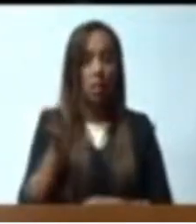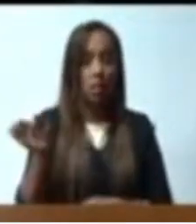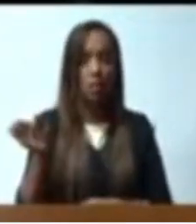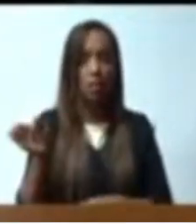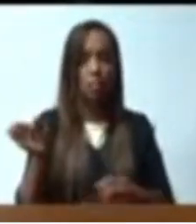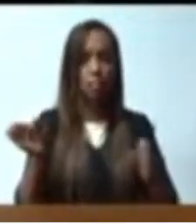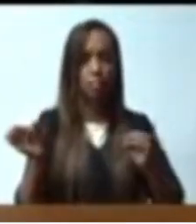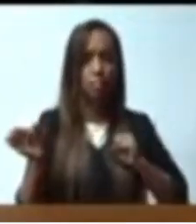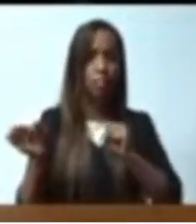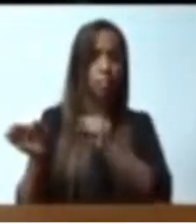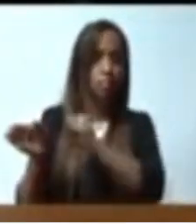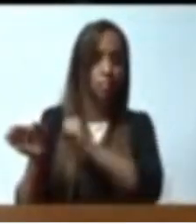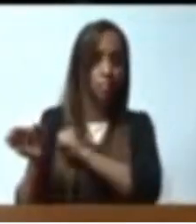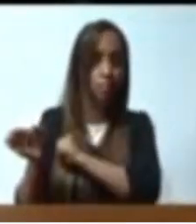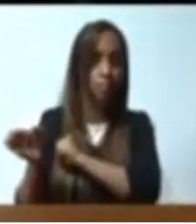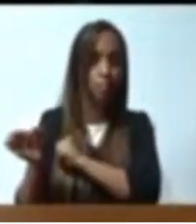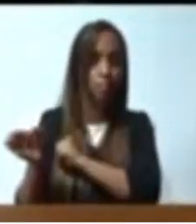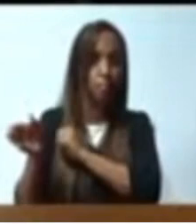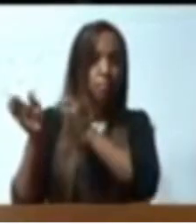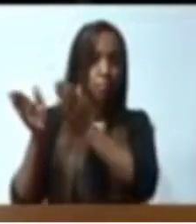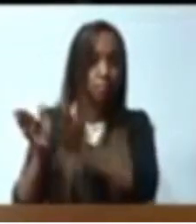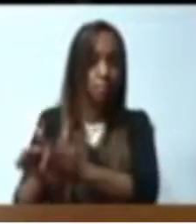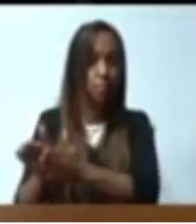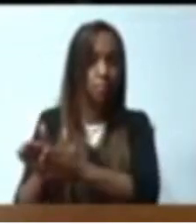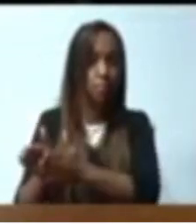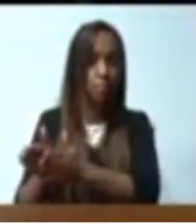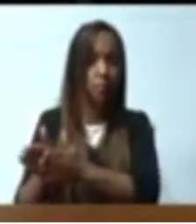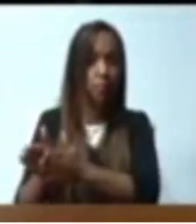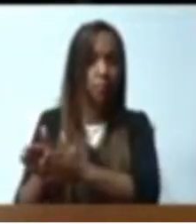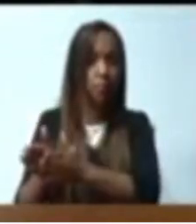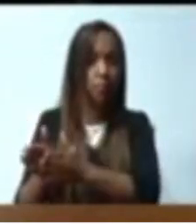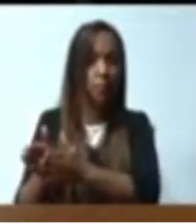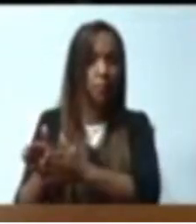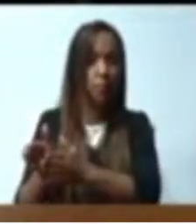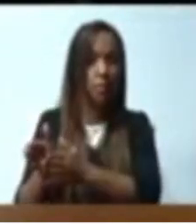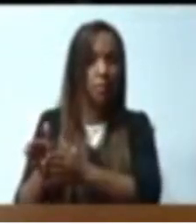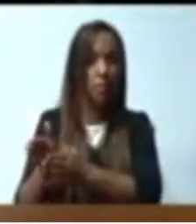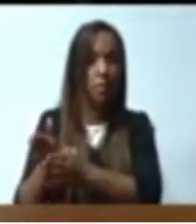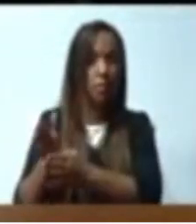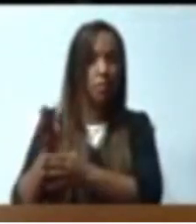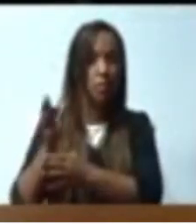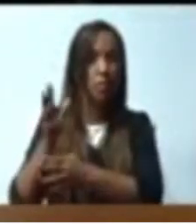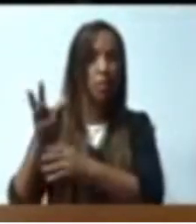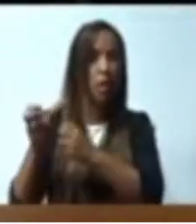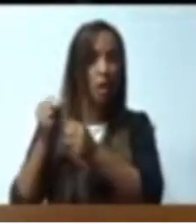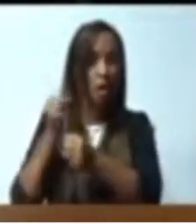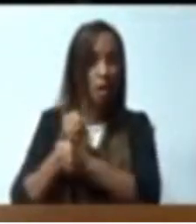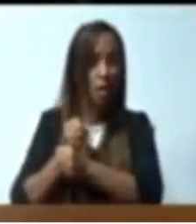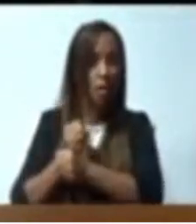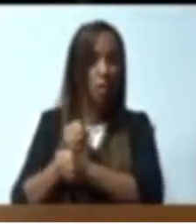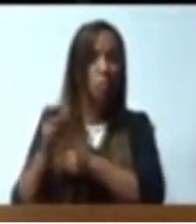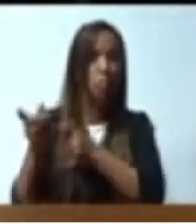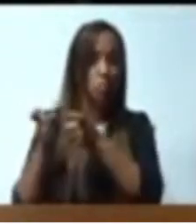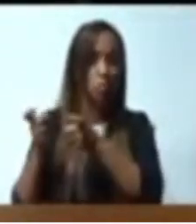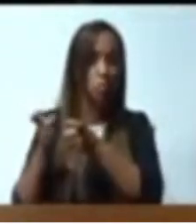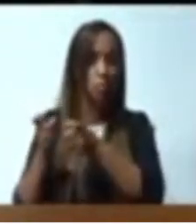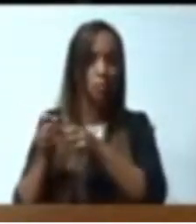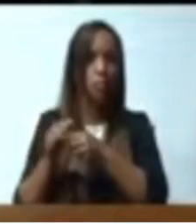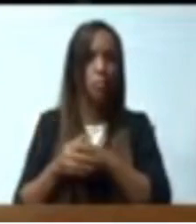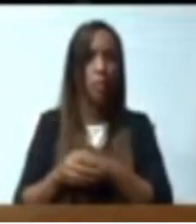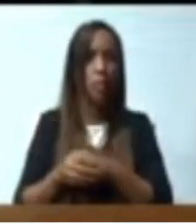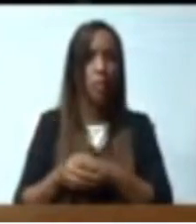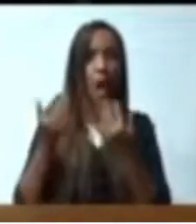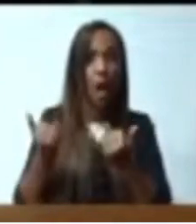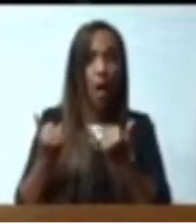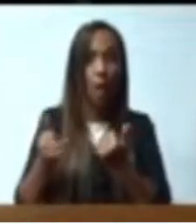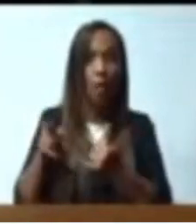hace 2 años que se preocupa por esta ley. Mientras su partido estuvo gobernando, no tuvo ninguna